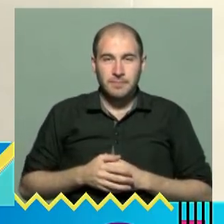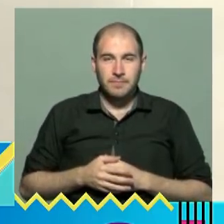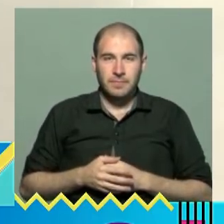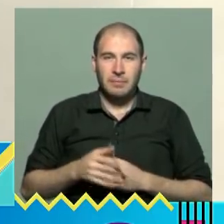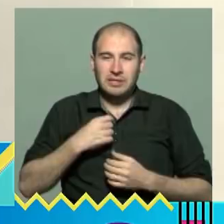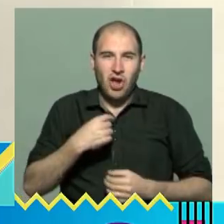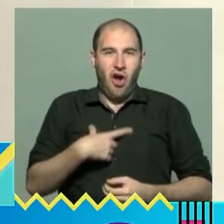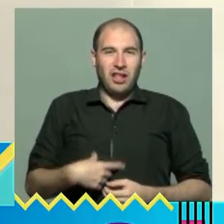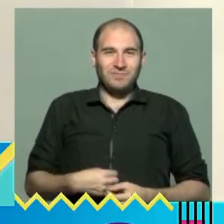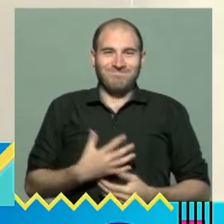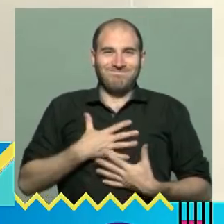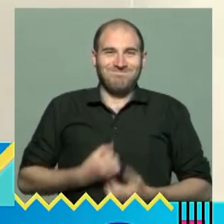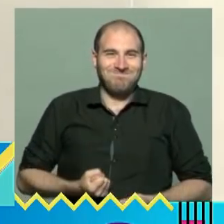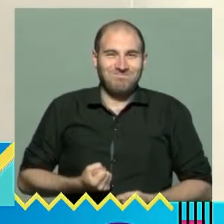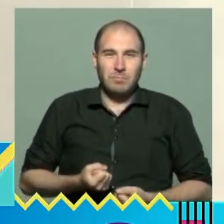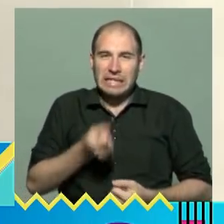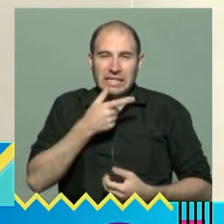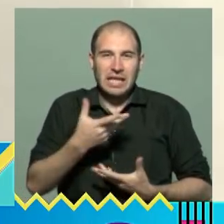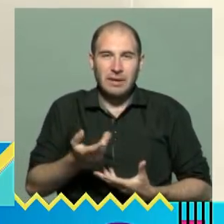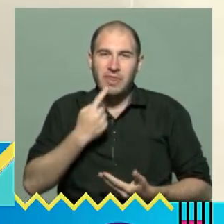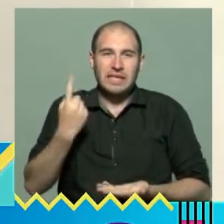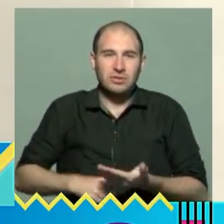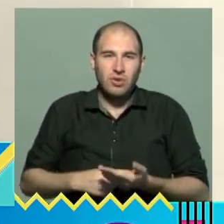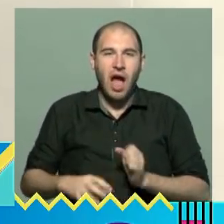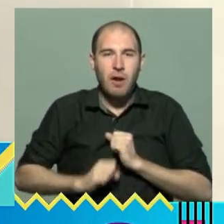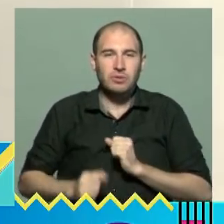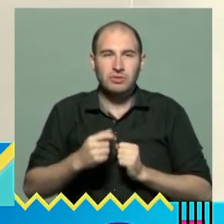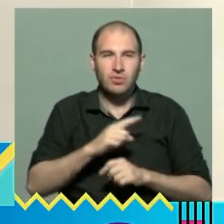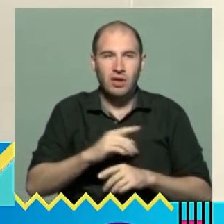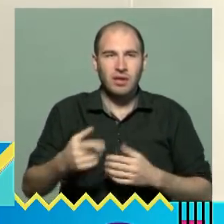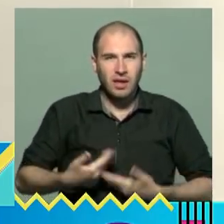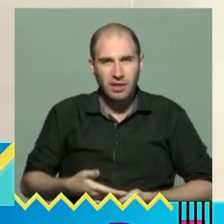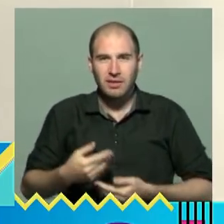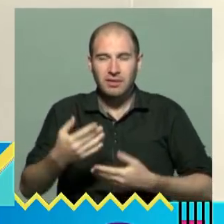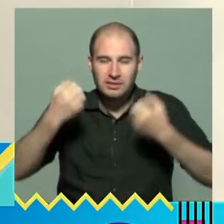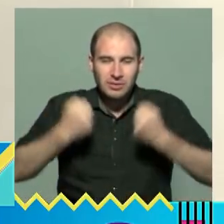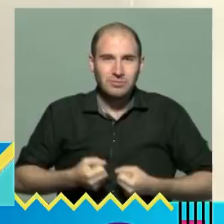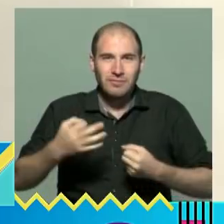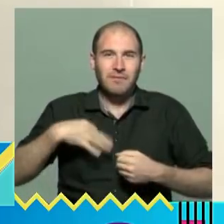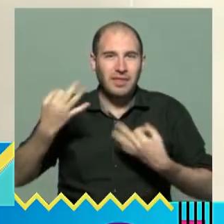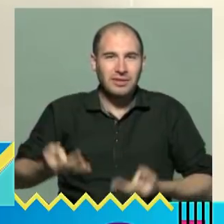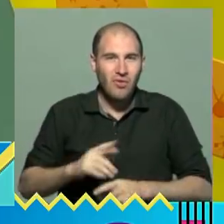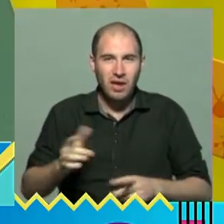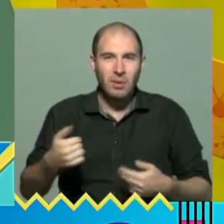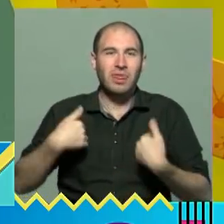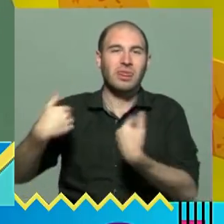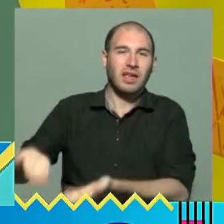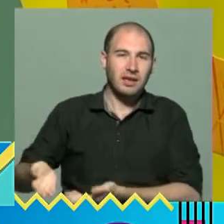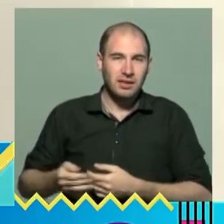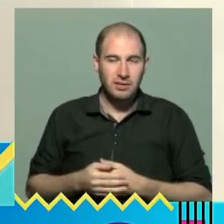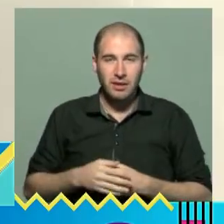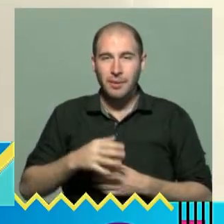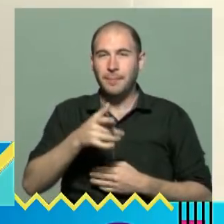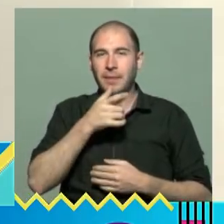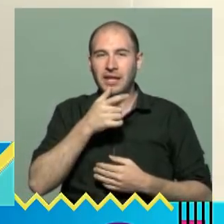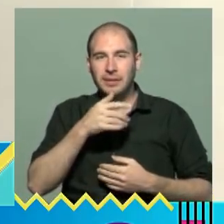tuviera corazón, o como si ya no te pertenece, como decidiste querer abortarlo y no lo vas a querer tener, claro, no tenés condiciones dignas, humana, la vas a dejar como si